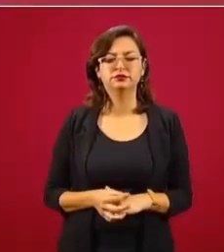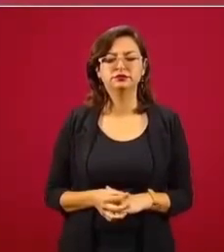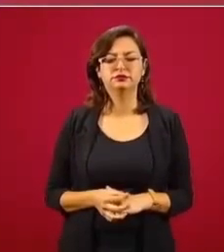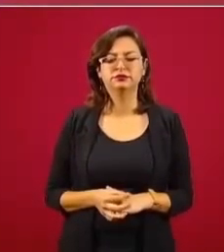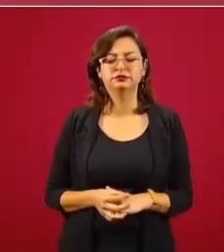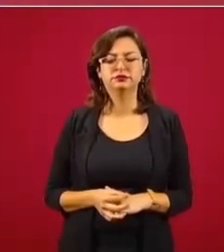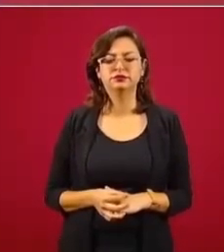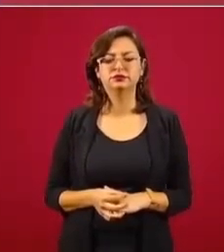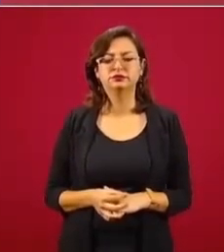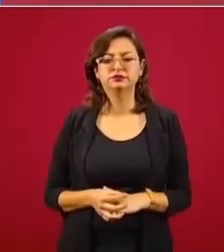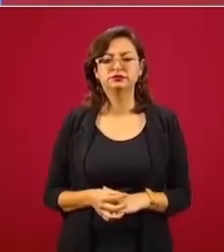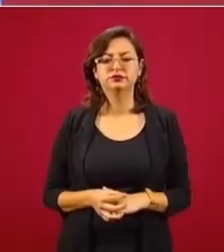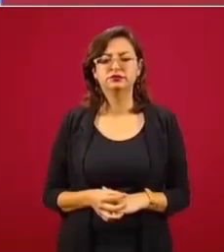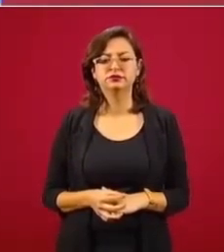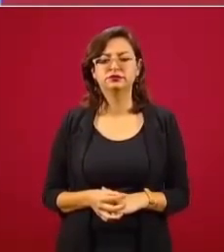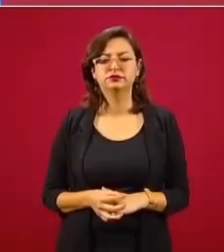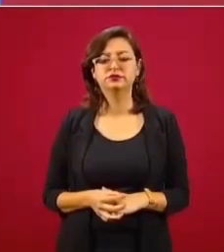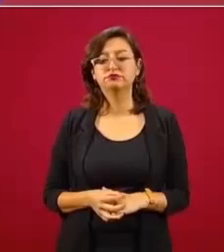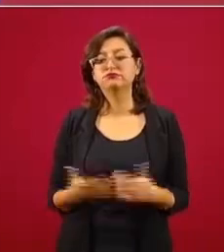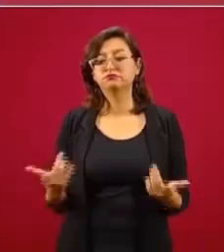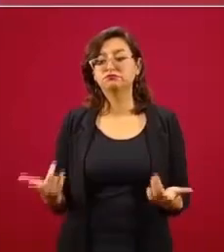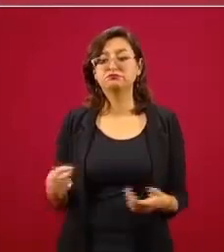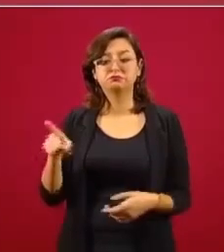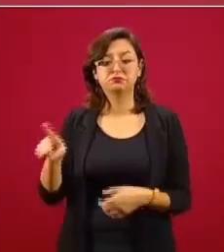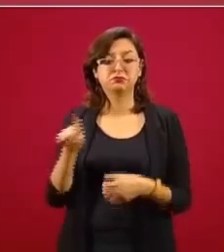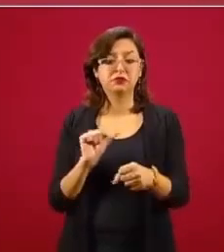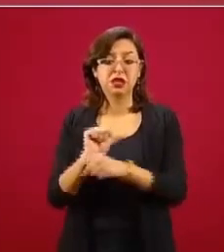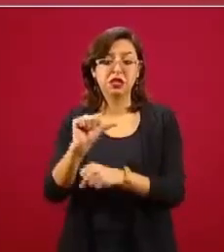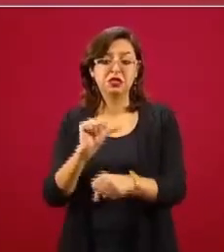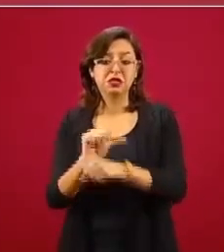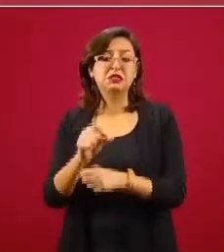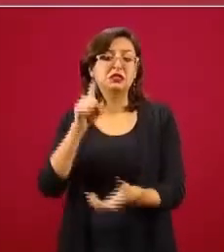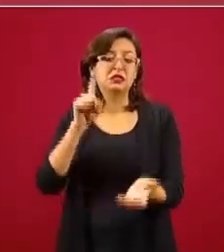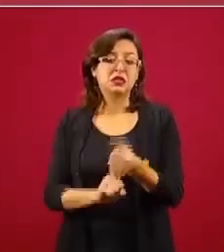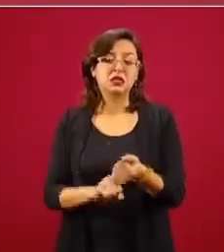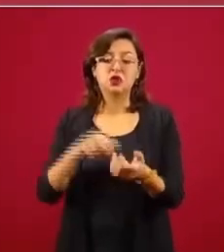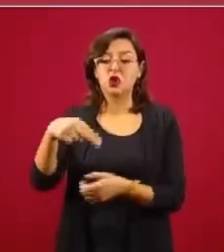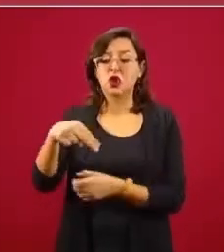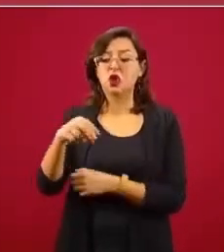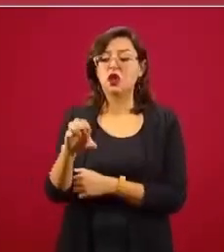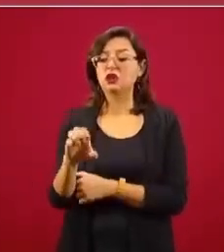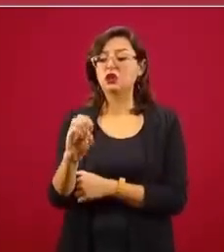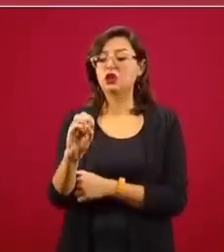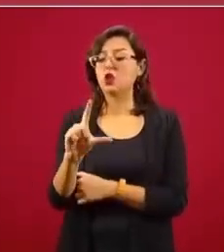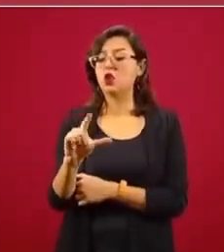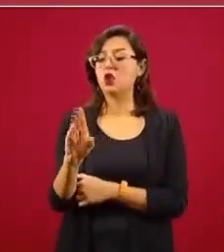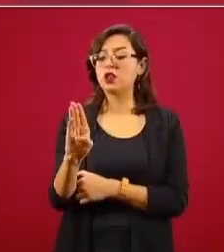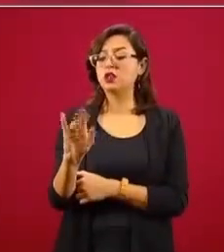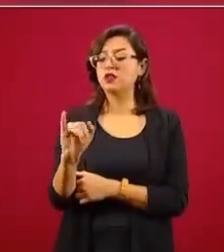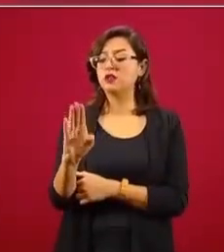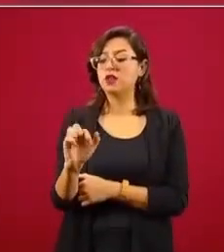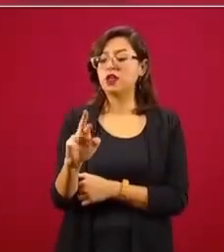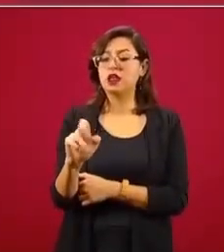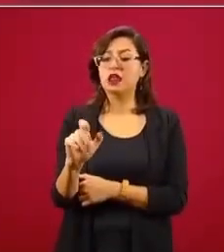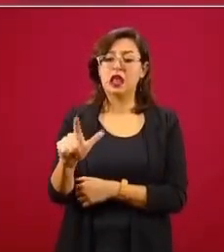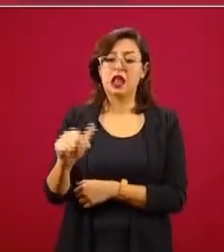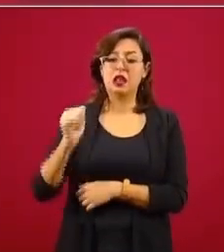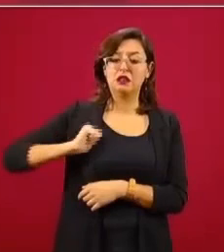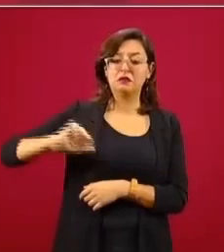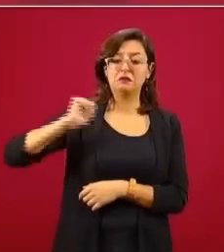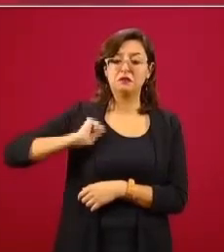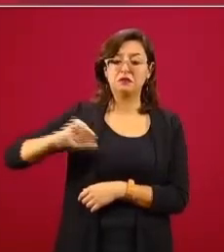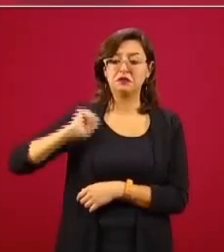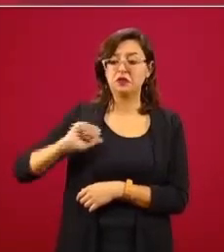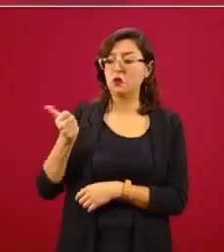allí aplicando la política neoliberal de manera ortodoxa estaba mal